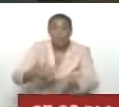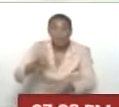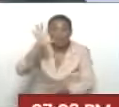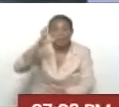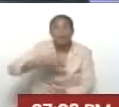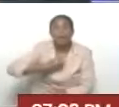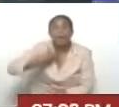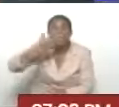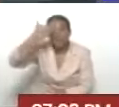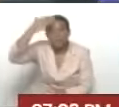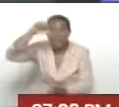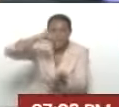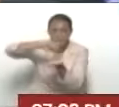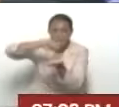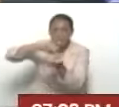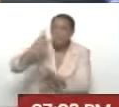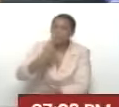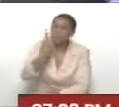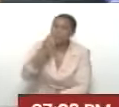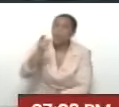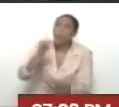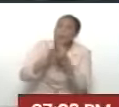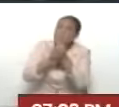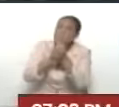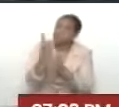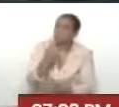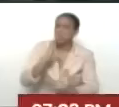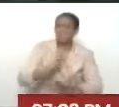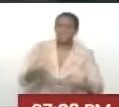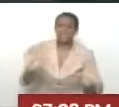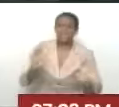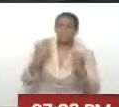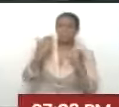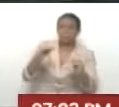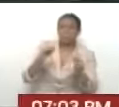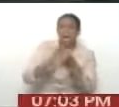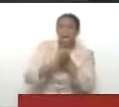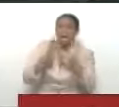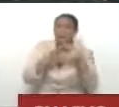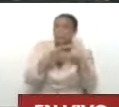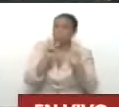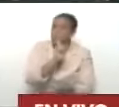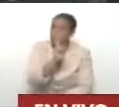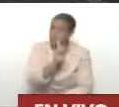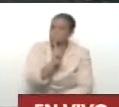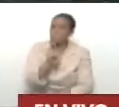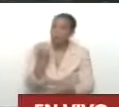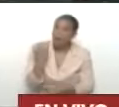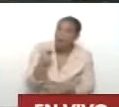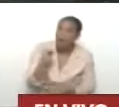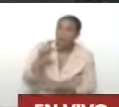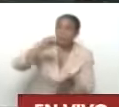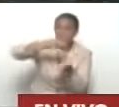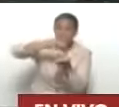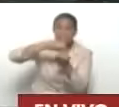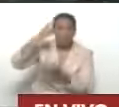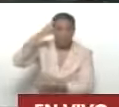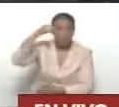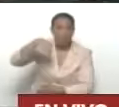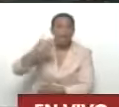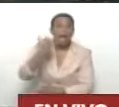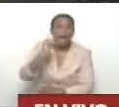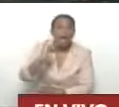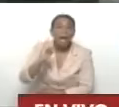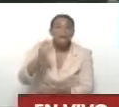con Irán no solo podemos decir que somos amigos, que somos aliados, no. Con Irán hoy podemos decir,